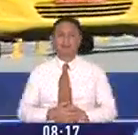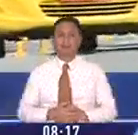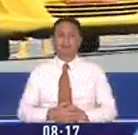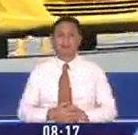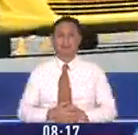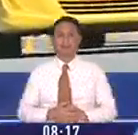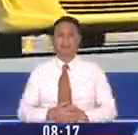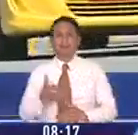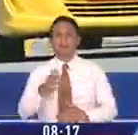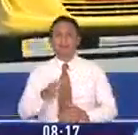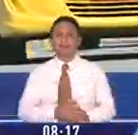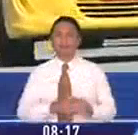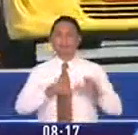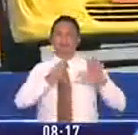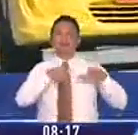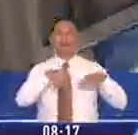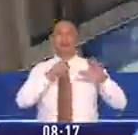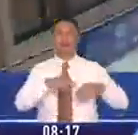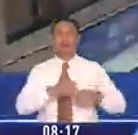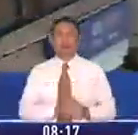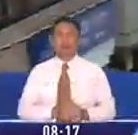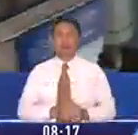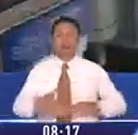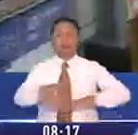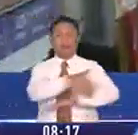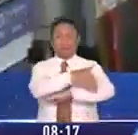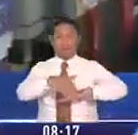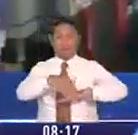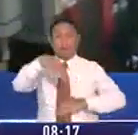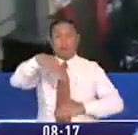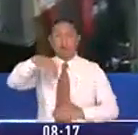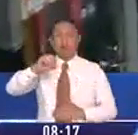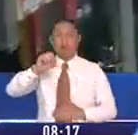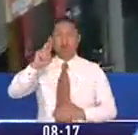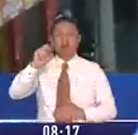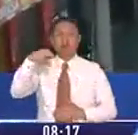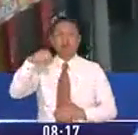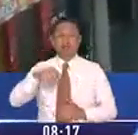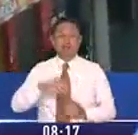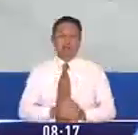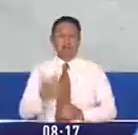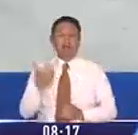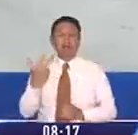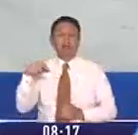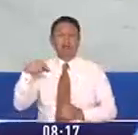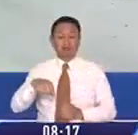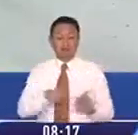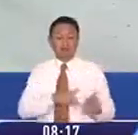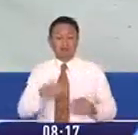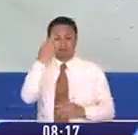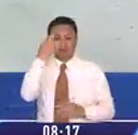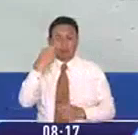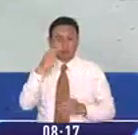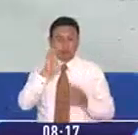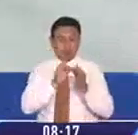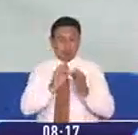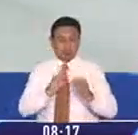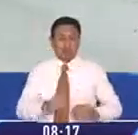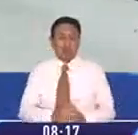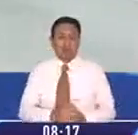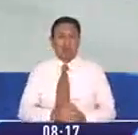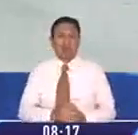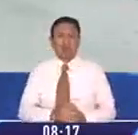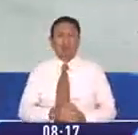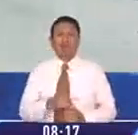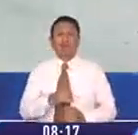Por alrededor de 6 meses fue intervenida la avenida Morán Valverde en la fase 3 del plan intensivo de rehabilitación vial que ejecuta la